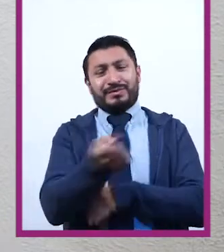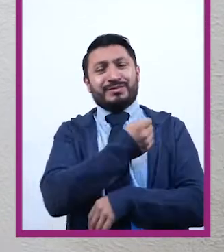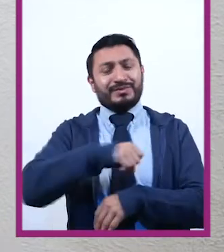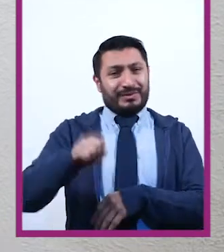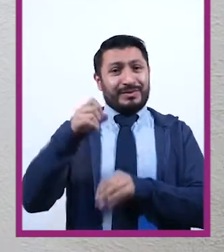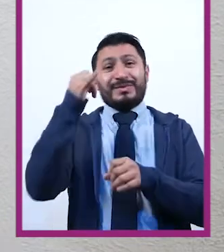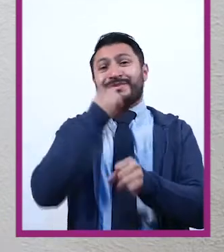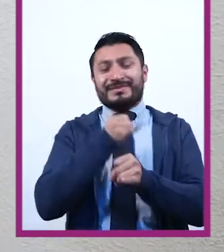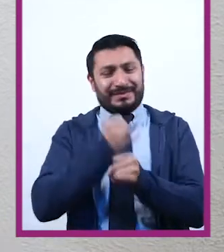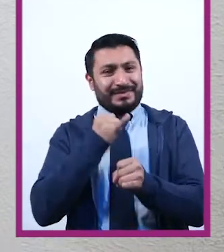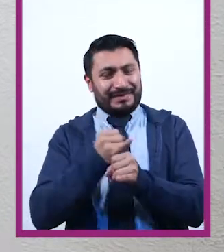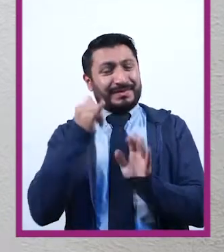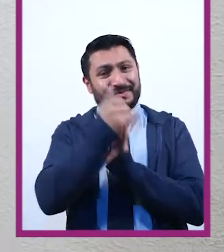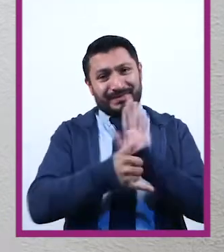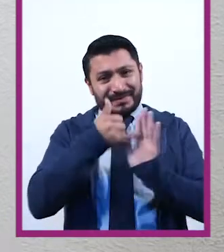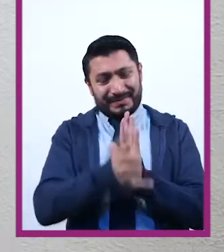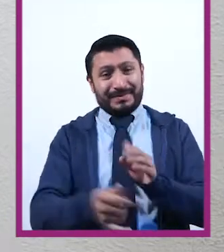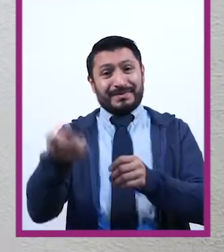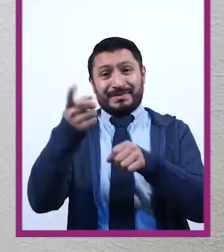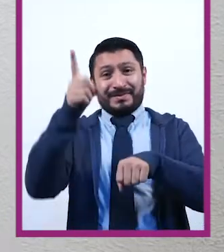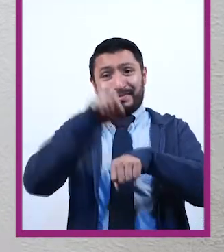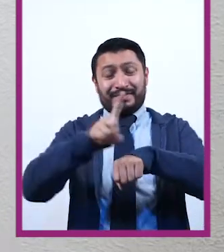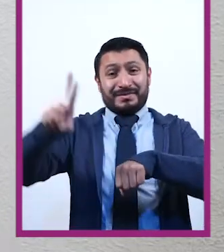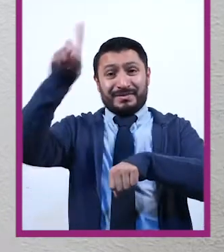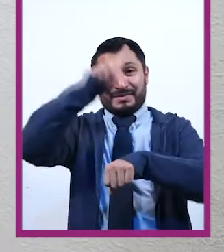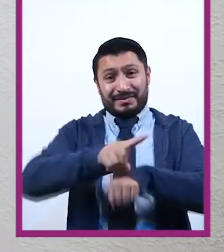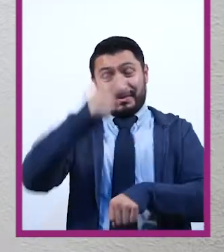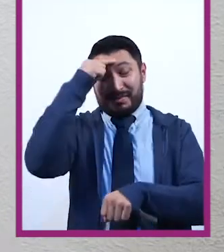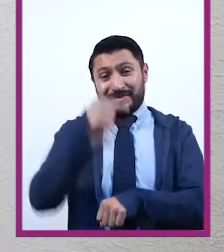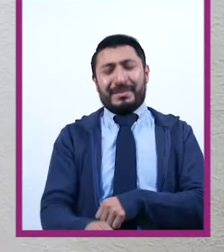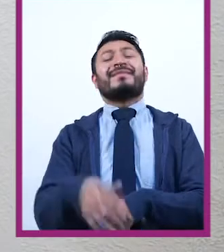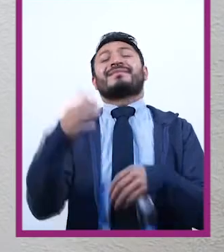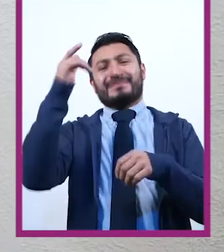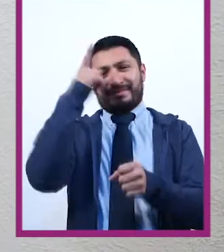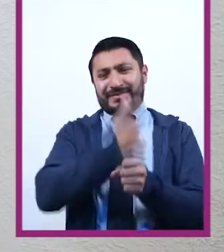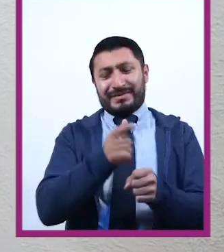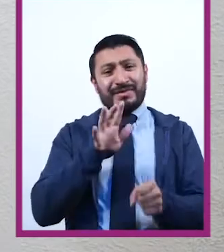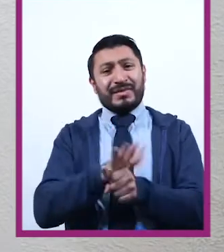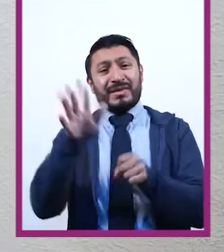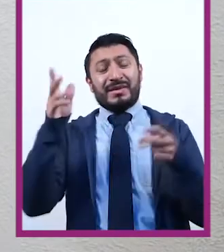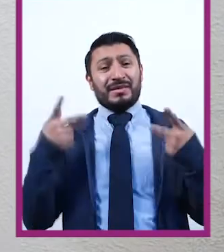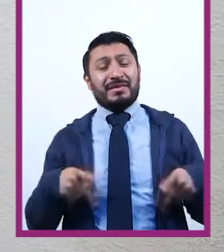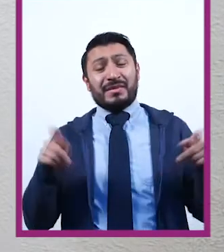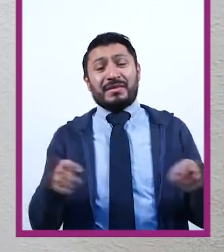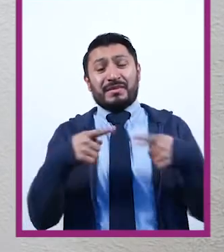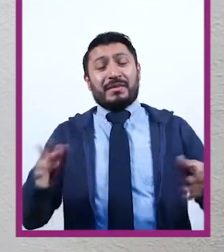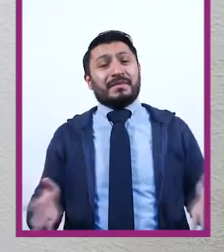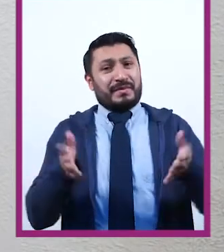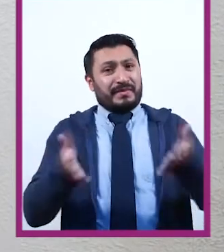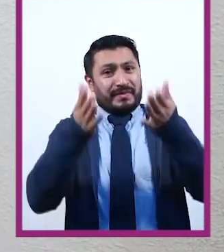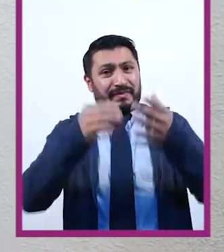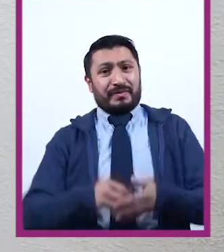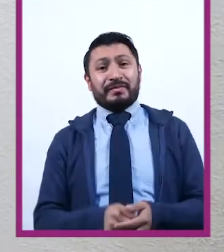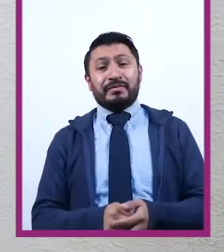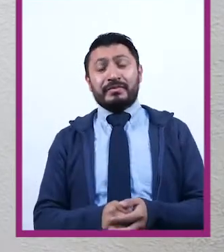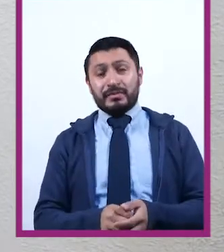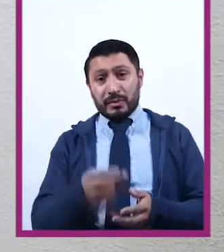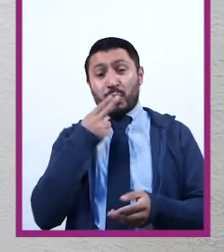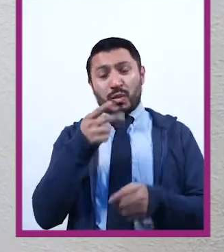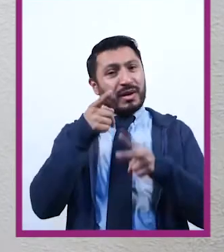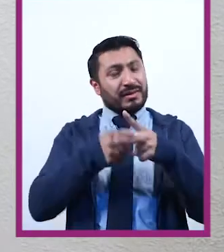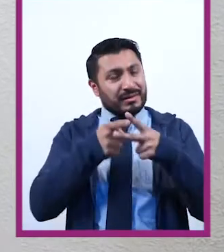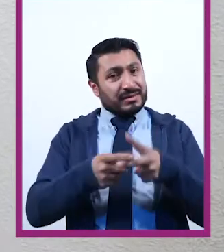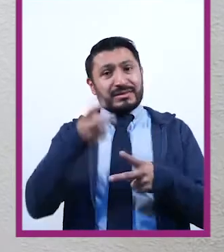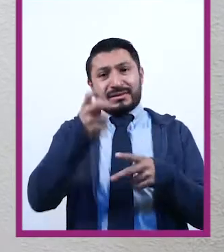cantante favorito en internet a lo largo del día, para así saber qué tipo de músicos les conviene promover. Aplicar